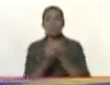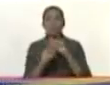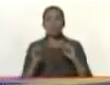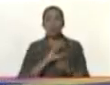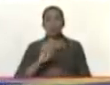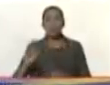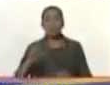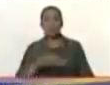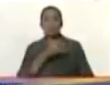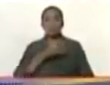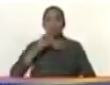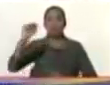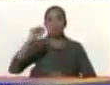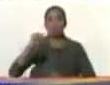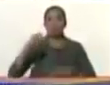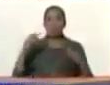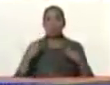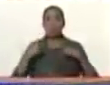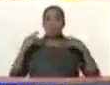¡Independencia y patria socialista!